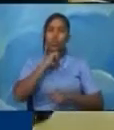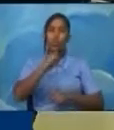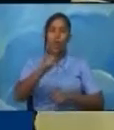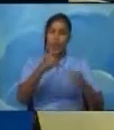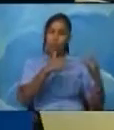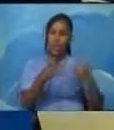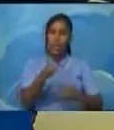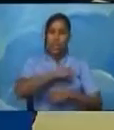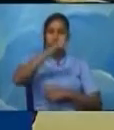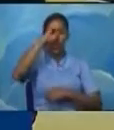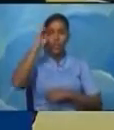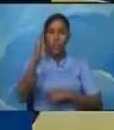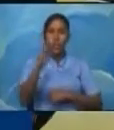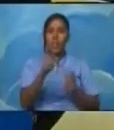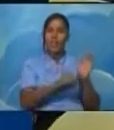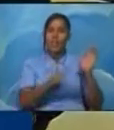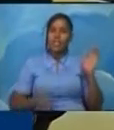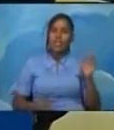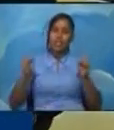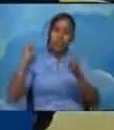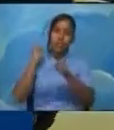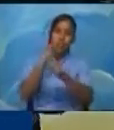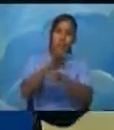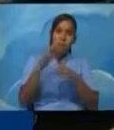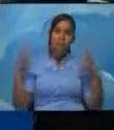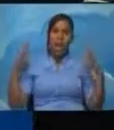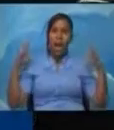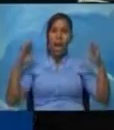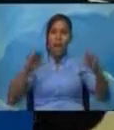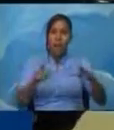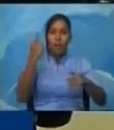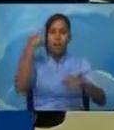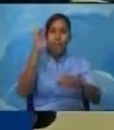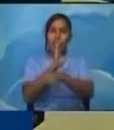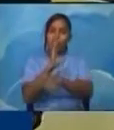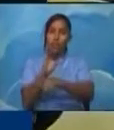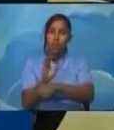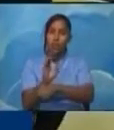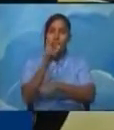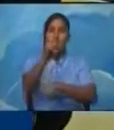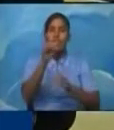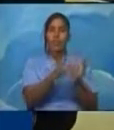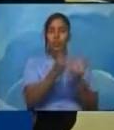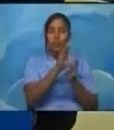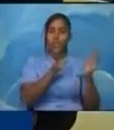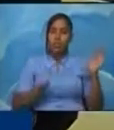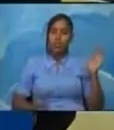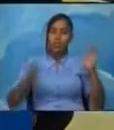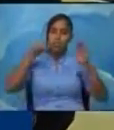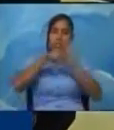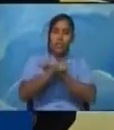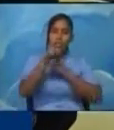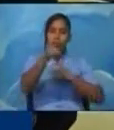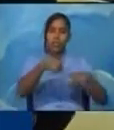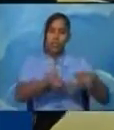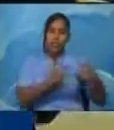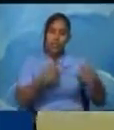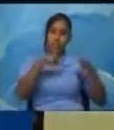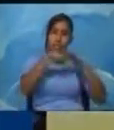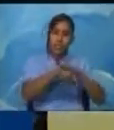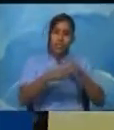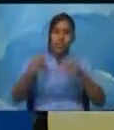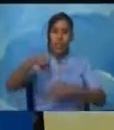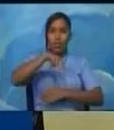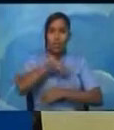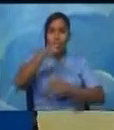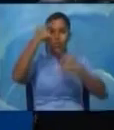un guerrero. El Señor envía ángeles para que lo cuiden. Jesucristo se mete en usted, se mete en nosotros, y la Biblia dice